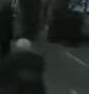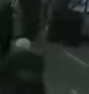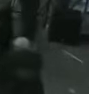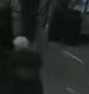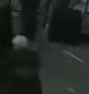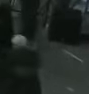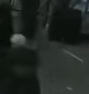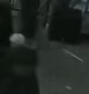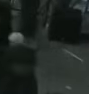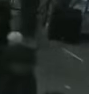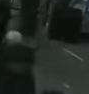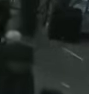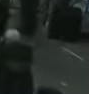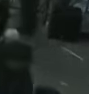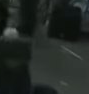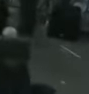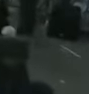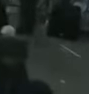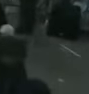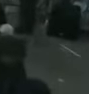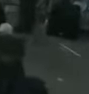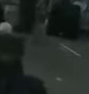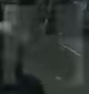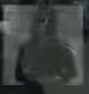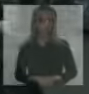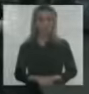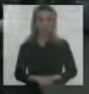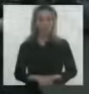alberto fernández